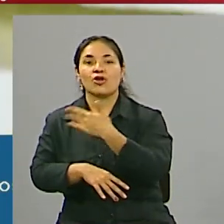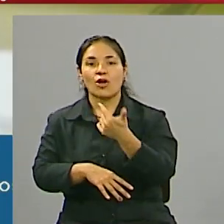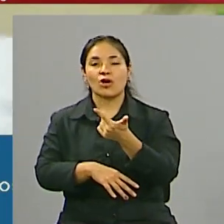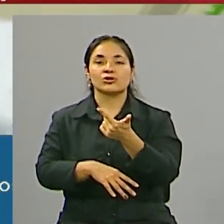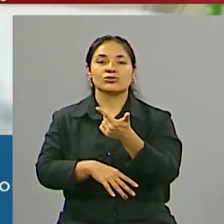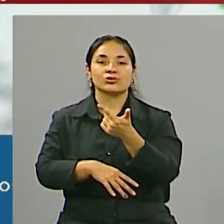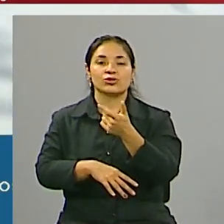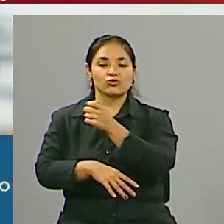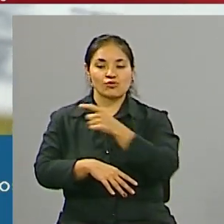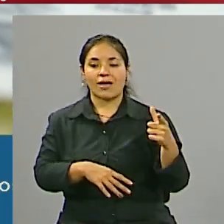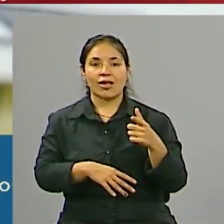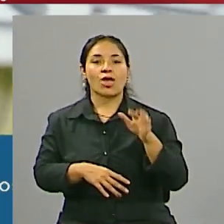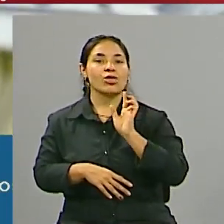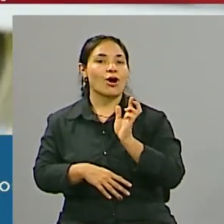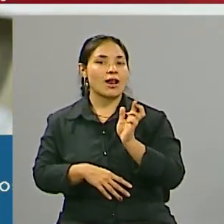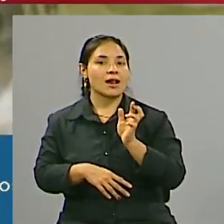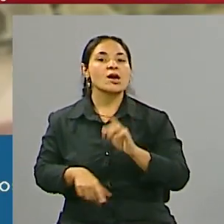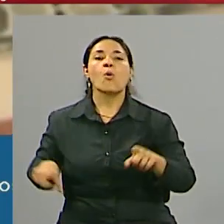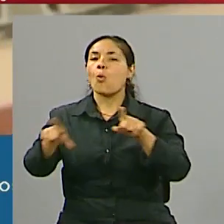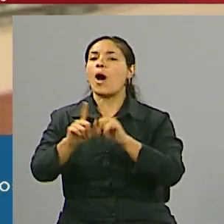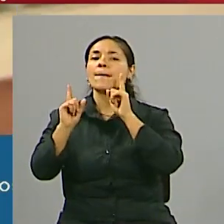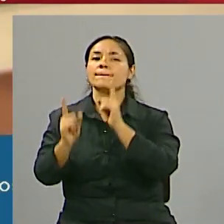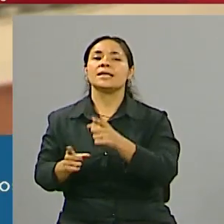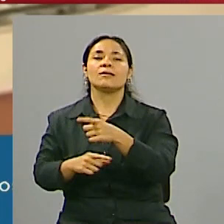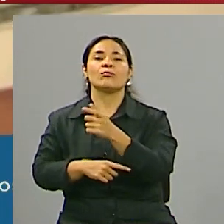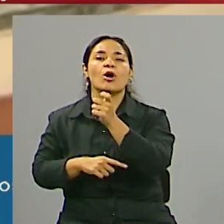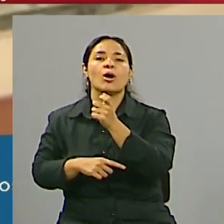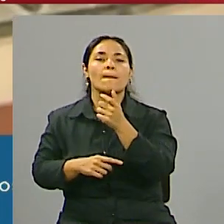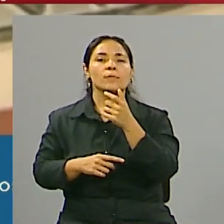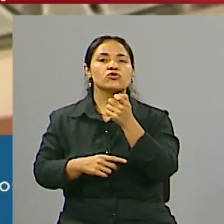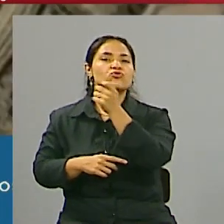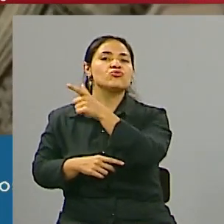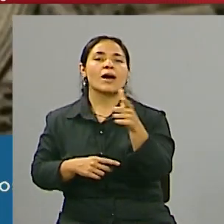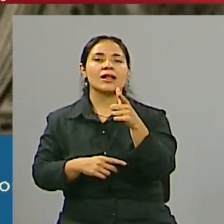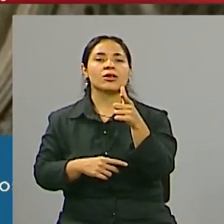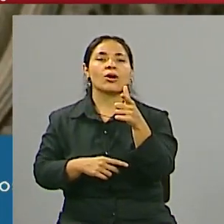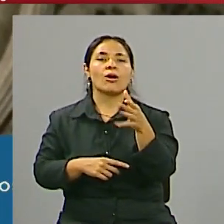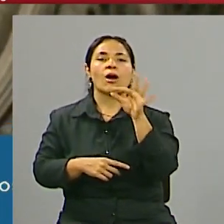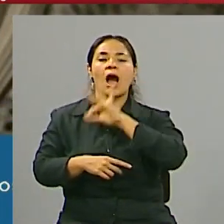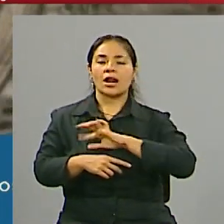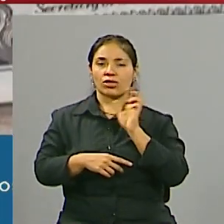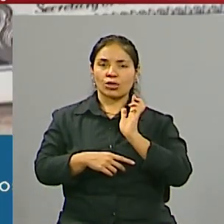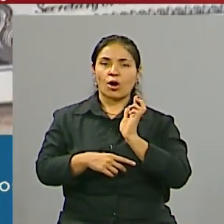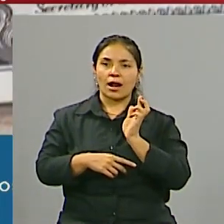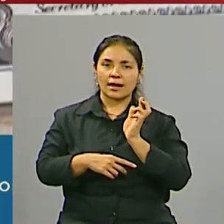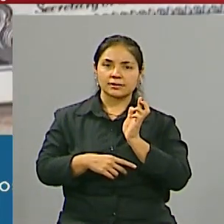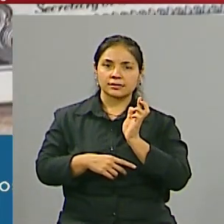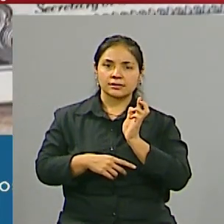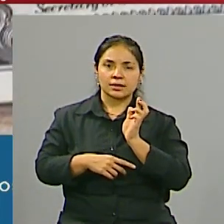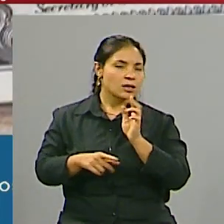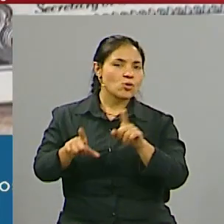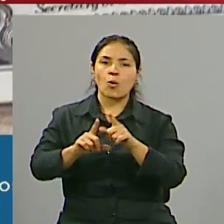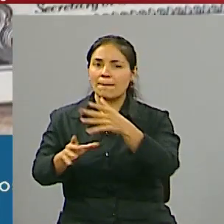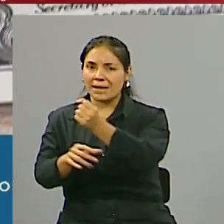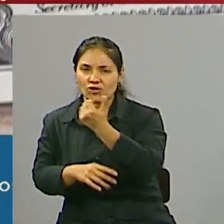en pesos, y eso obviamente no es cierto, ¿no? Tal cual. Recién a los tipos de cambio que hacía referencia, bueno, posiblemente